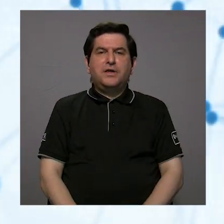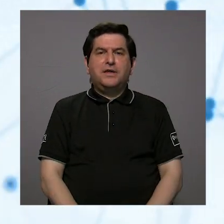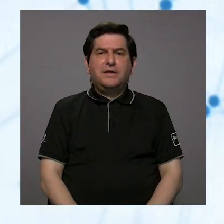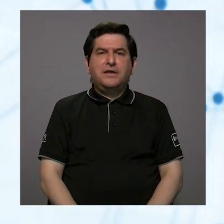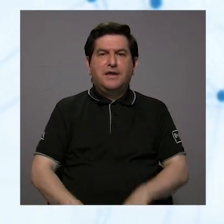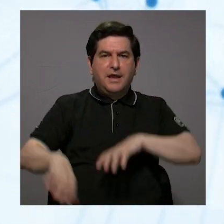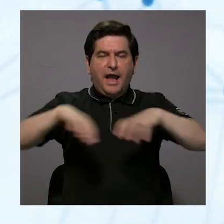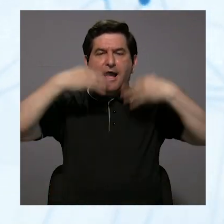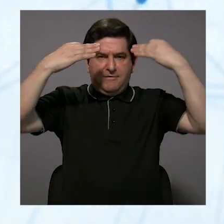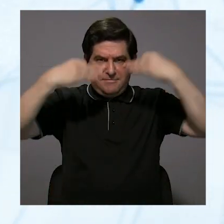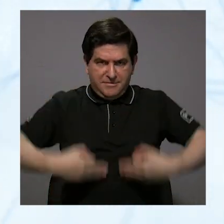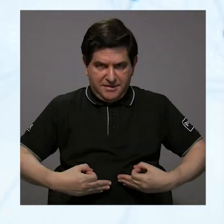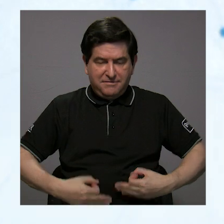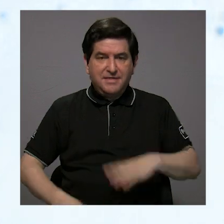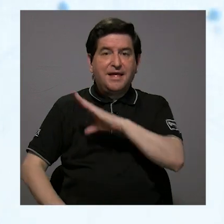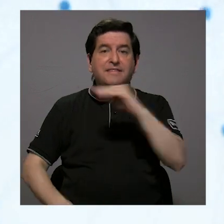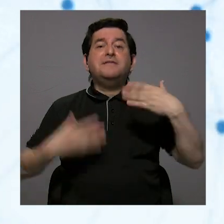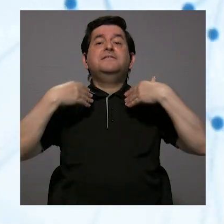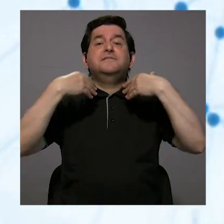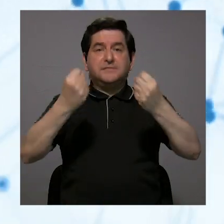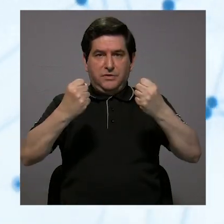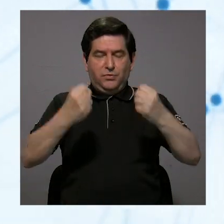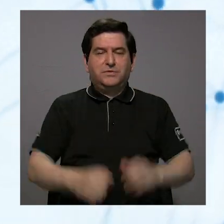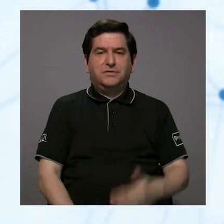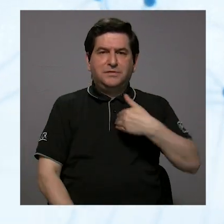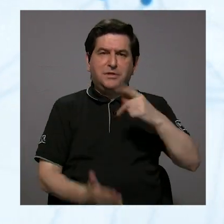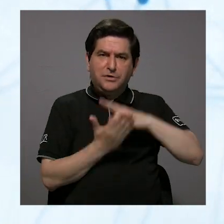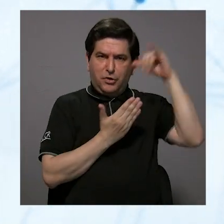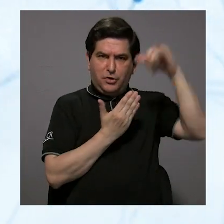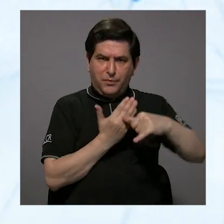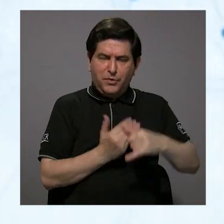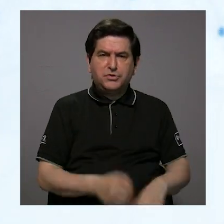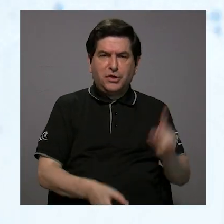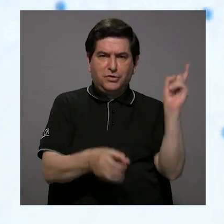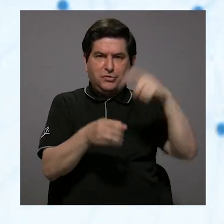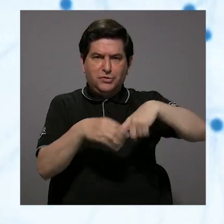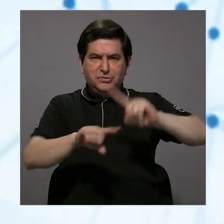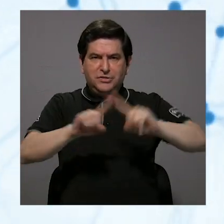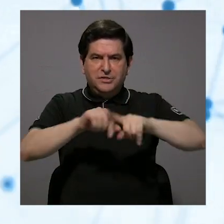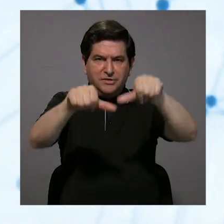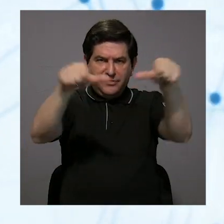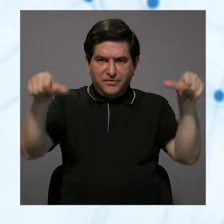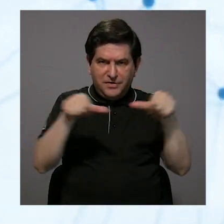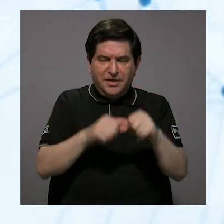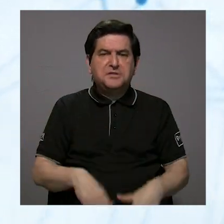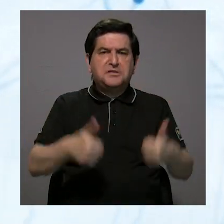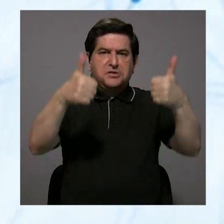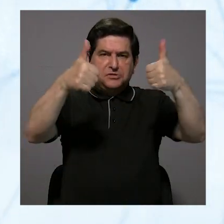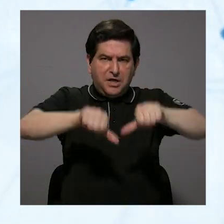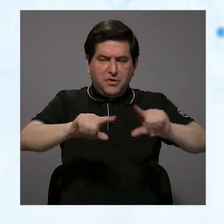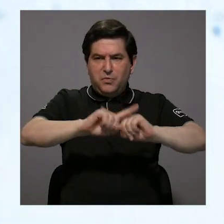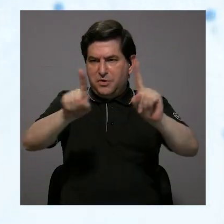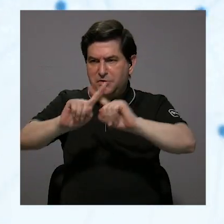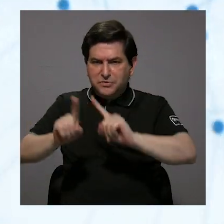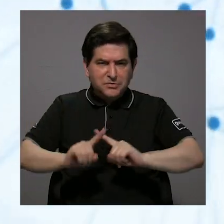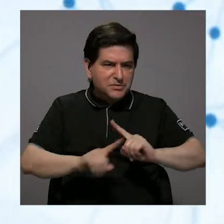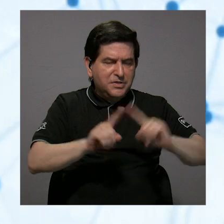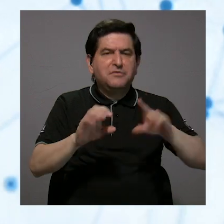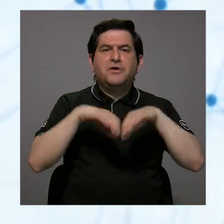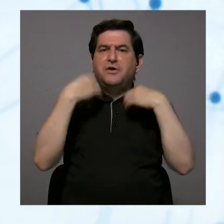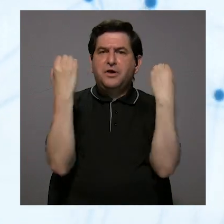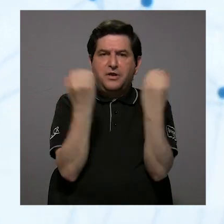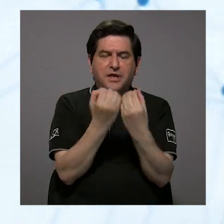en ejercicio o actividad física y salud. Tenemos proyectos inscritos en las diferentes áreas, convenios con